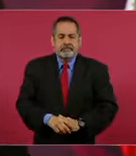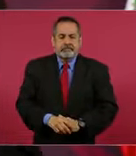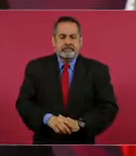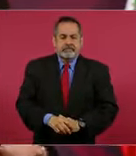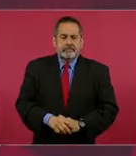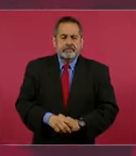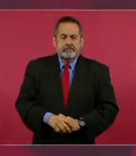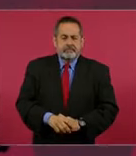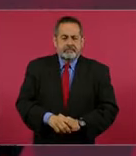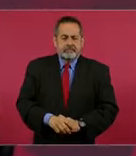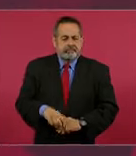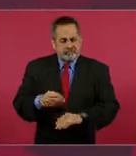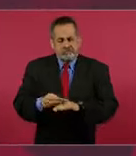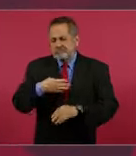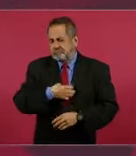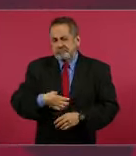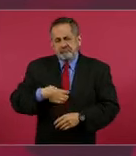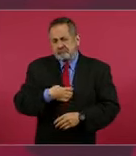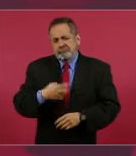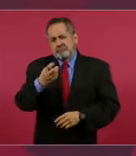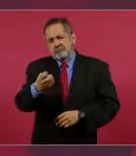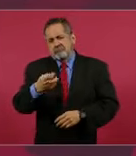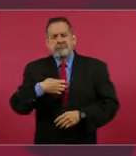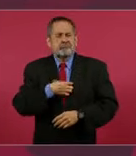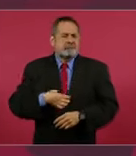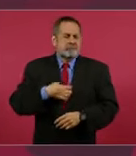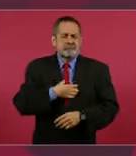Estoy muy contento por eso.